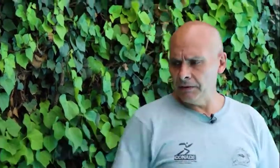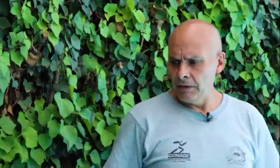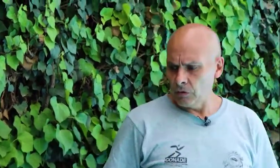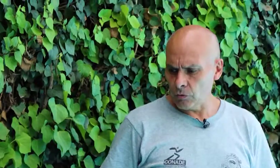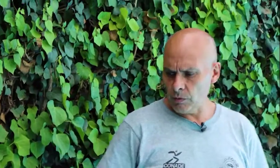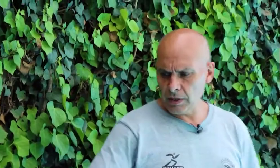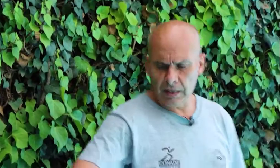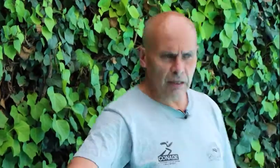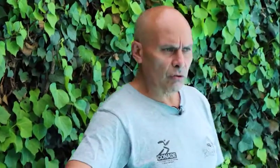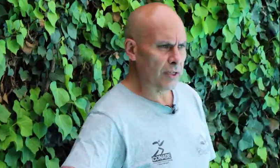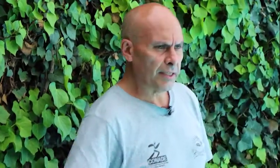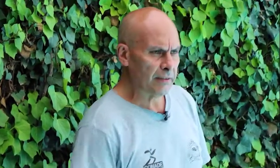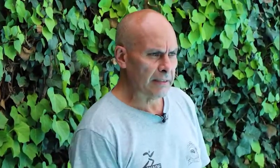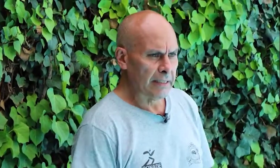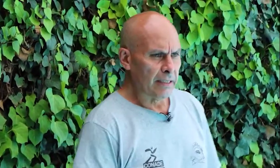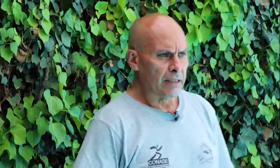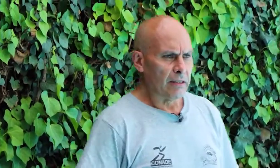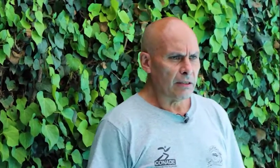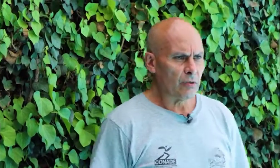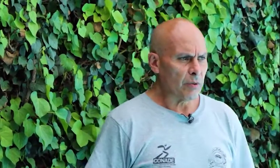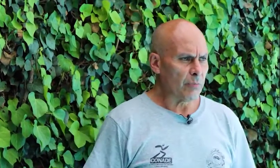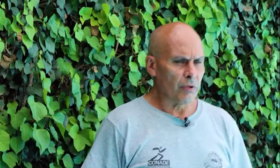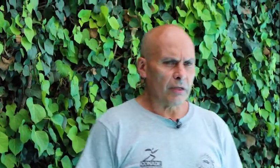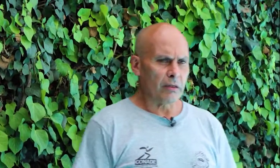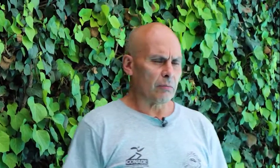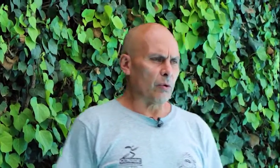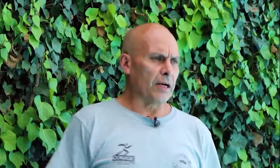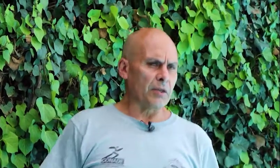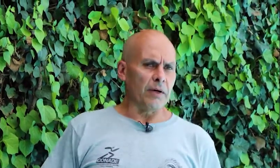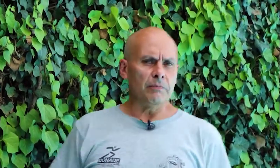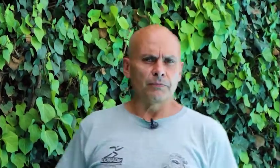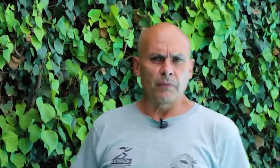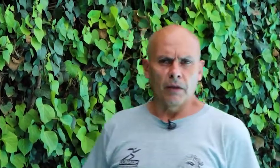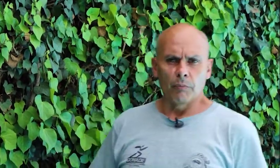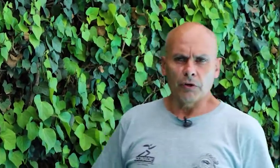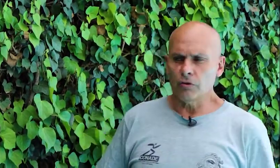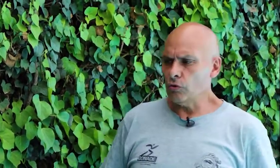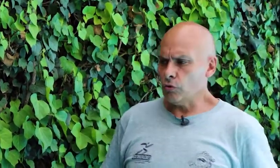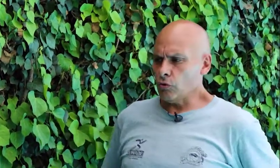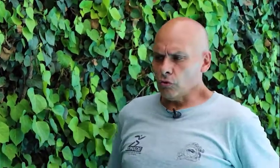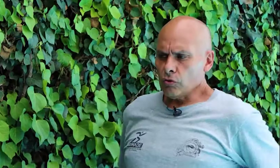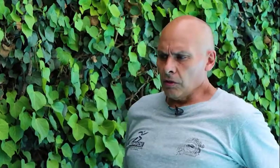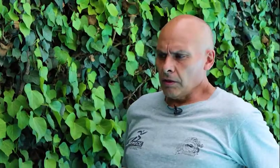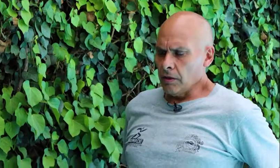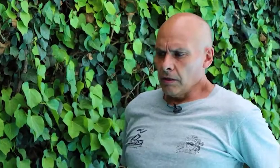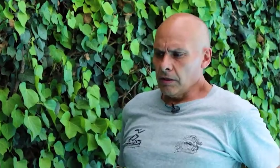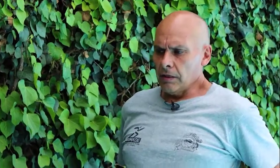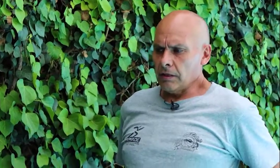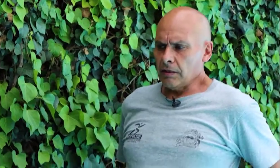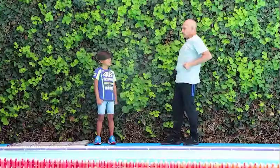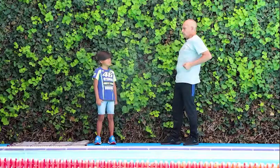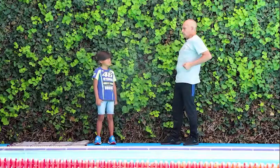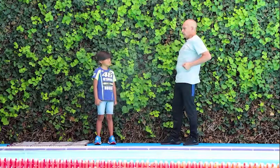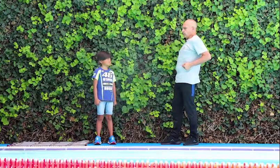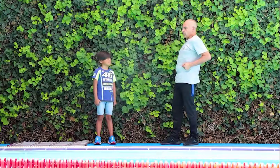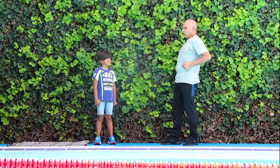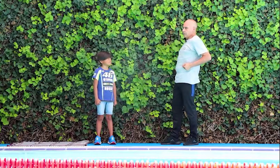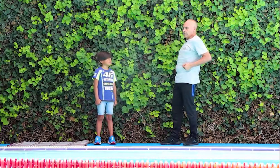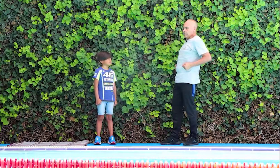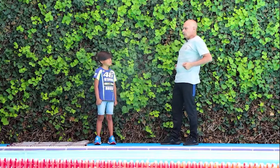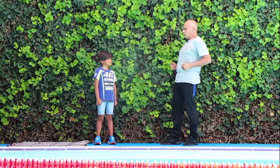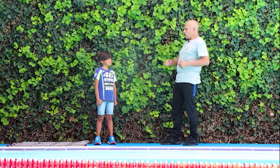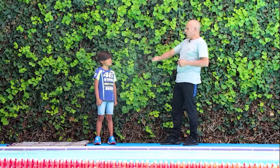Yair? Nos vamos a acostar y nos vamos a poner boca arriba, poniendo los codos en